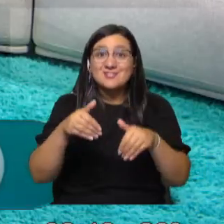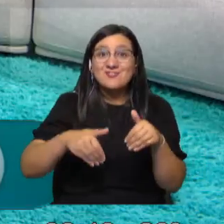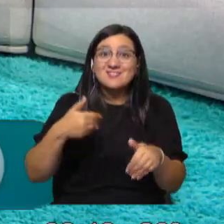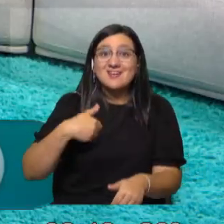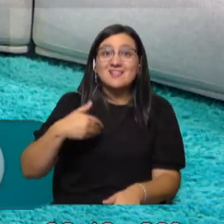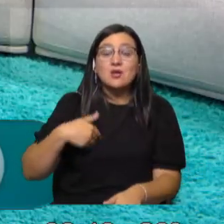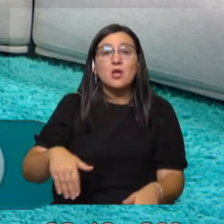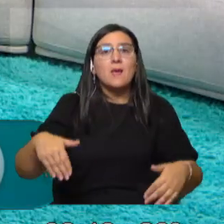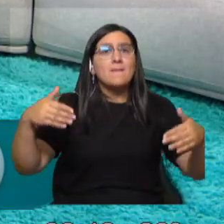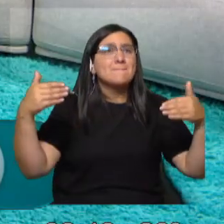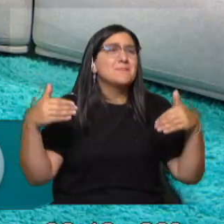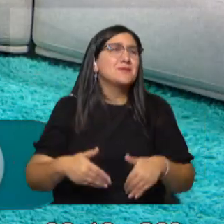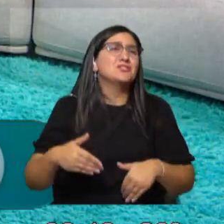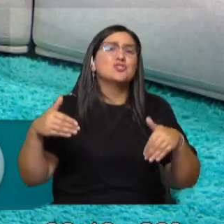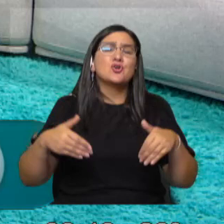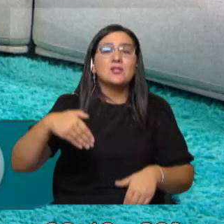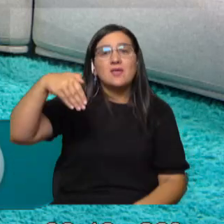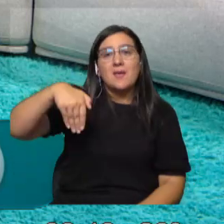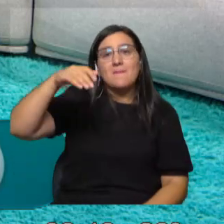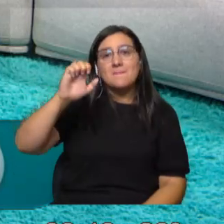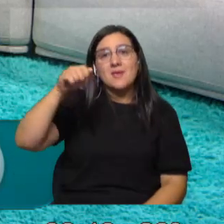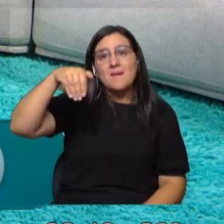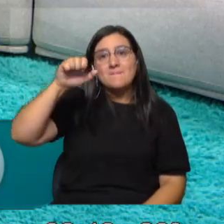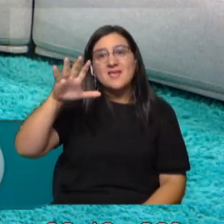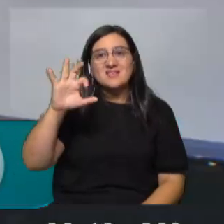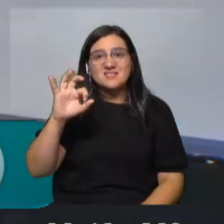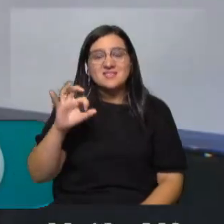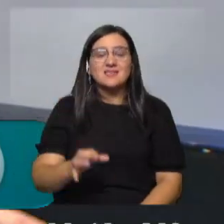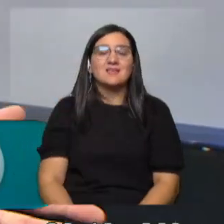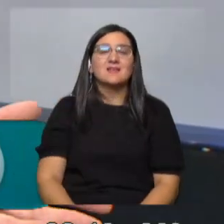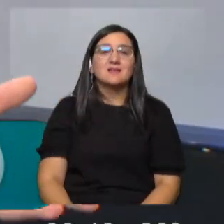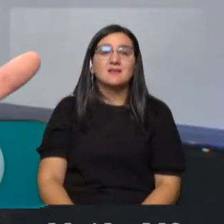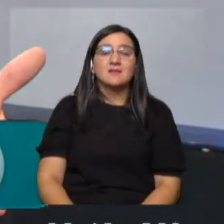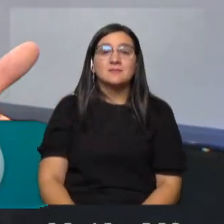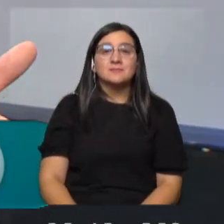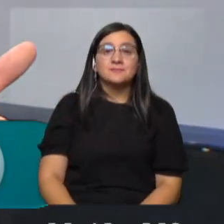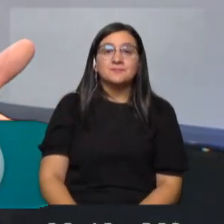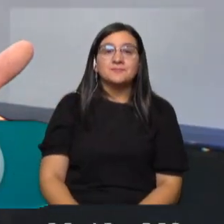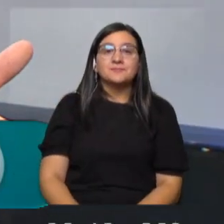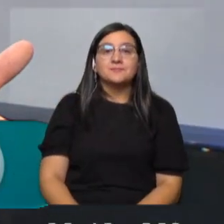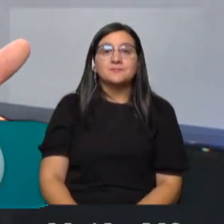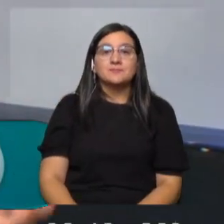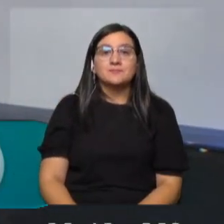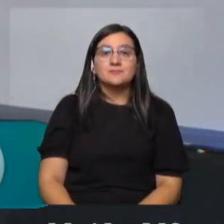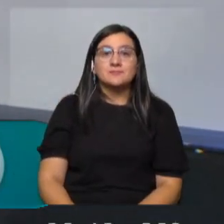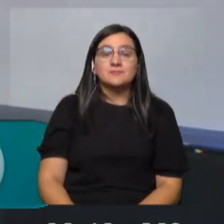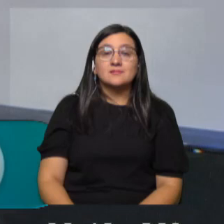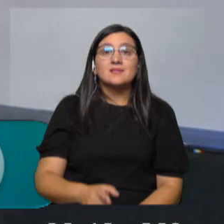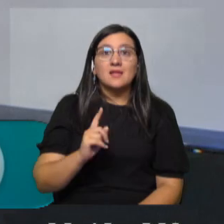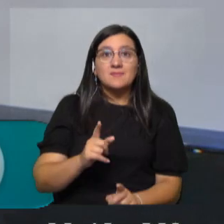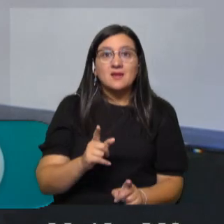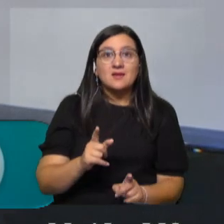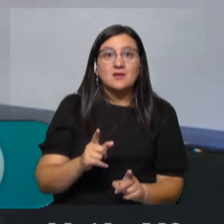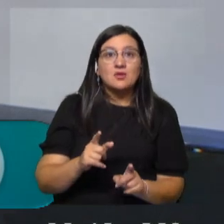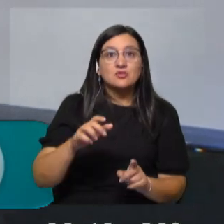instante. Millones de memes. Bueno, hay en este género, en todos los géneros, según por dónde apuntes, pero... Los efectos especiales son